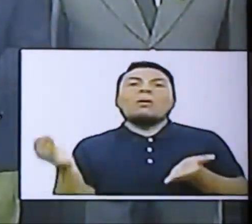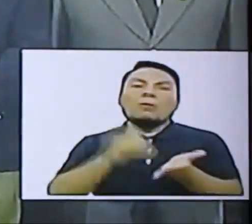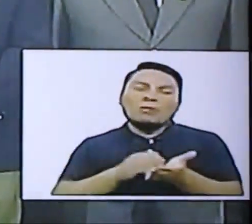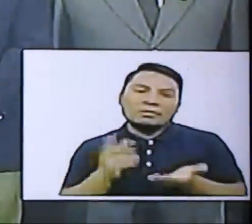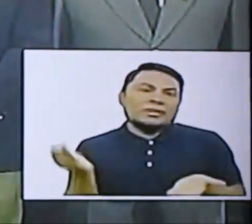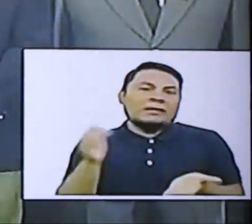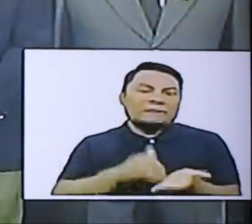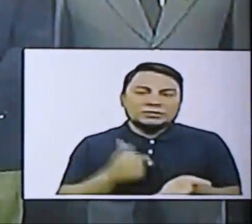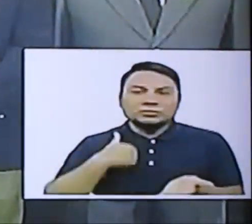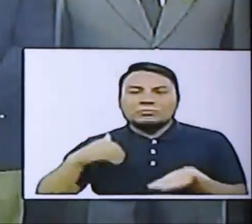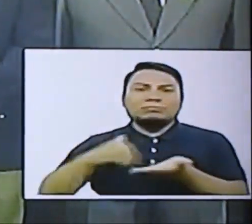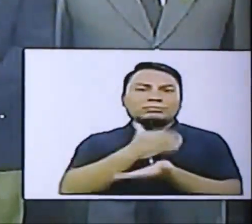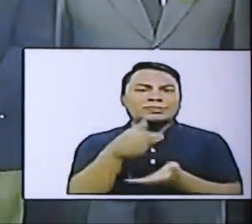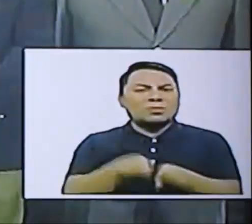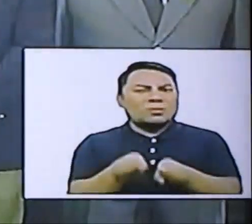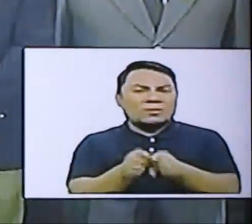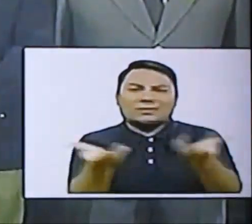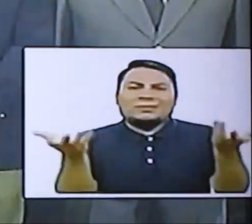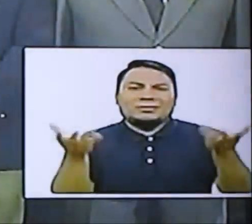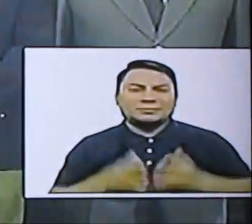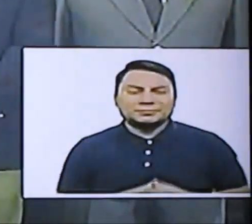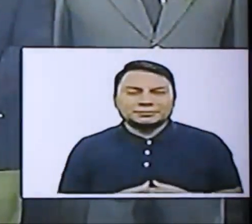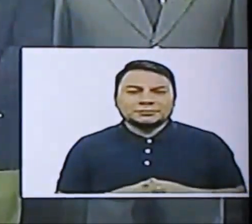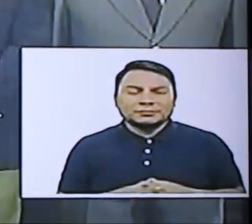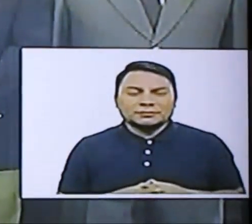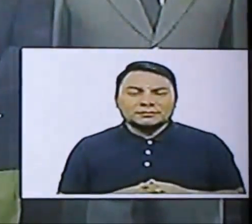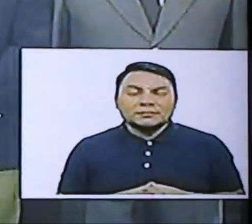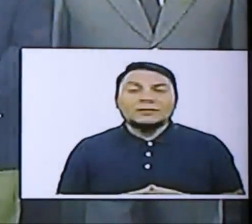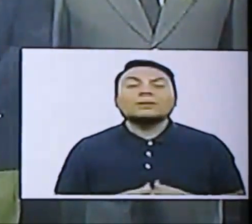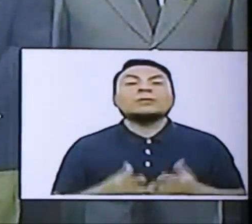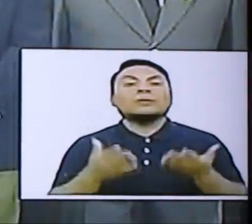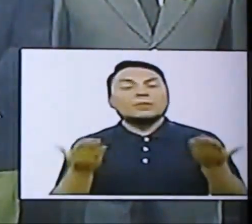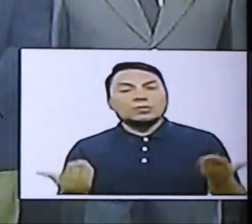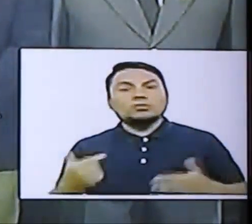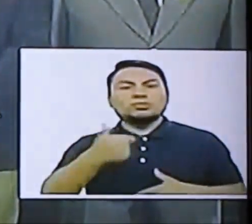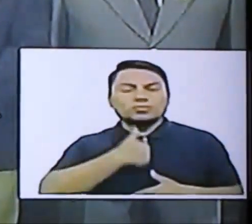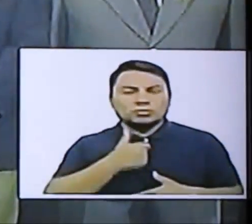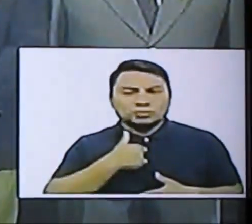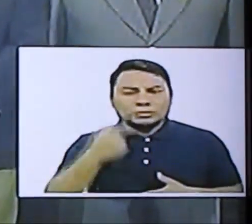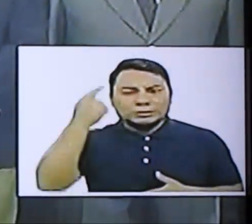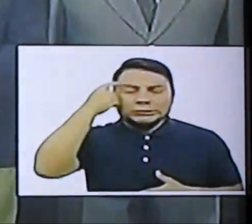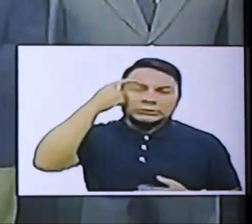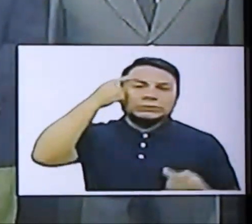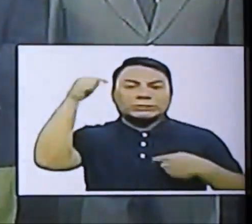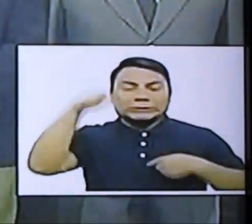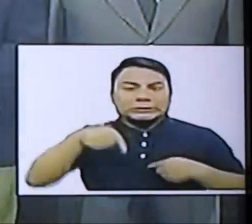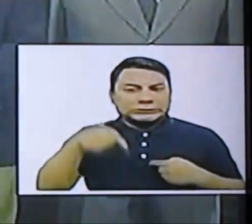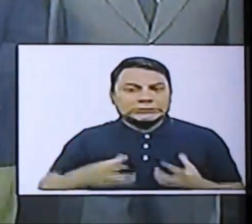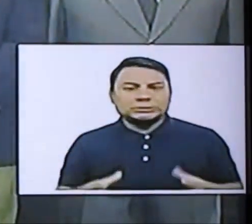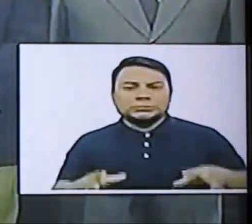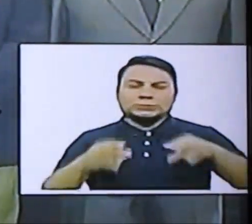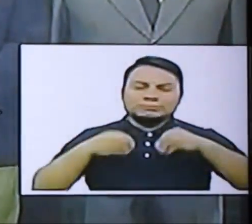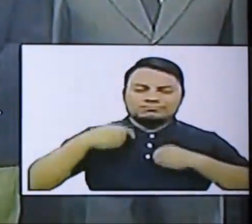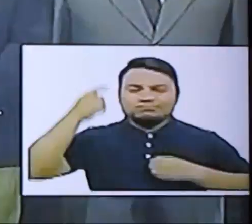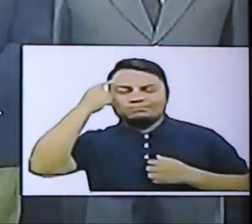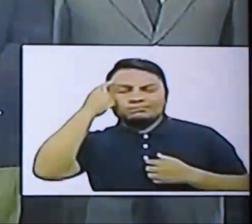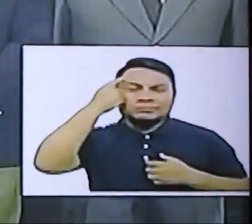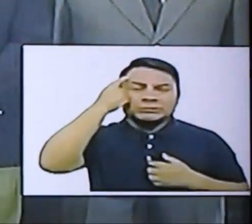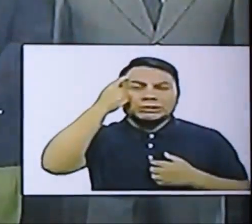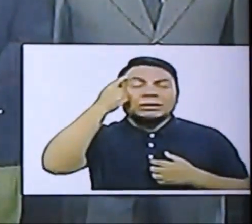3 meses. Como corolario de esta situación, han seguido